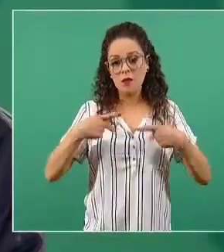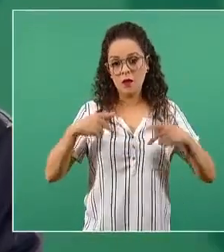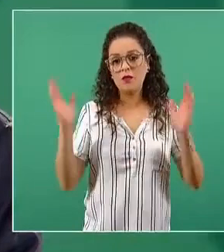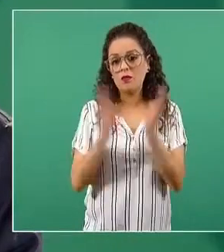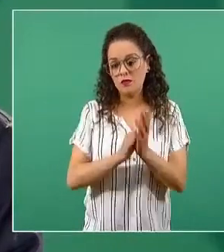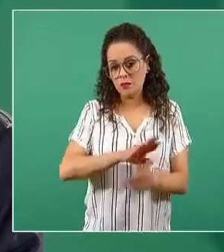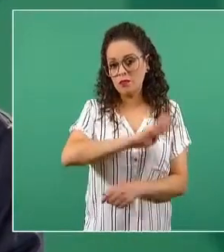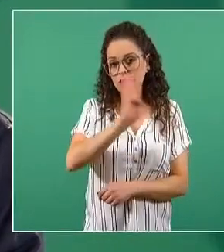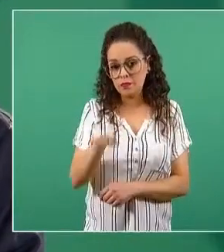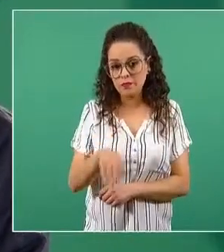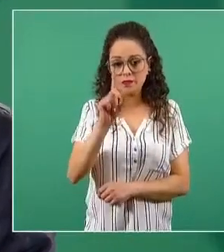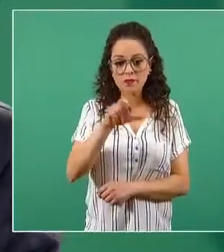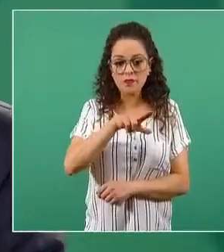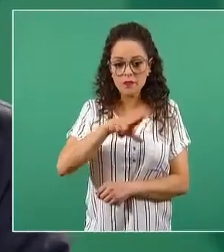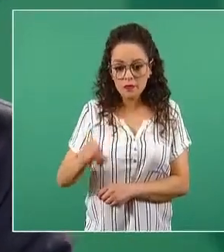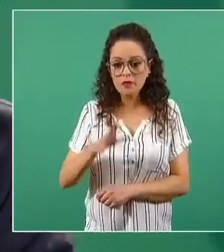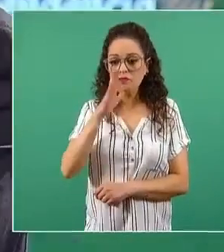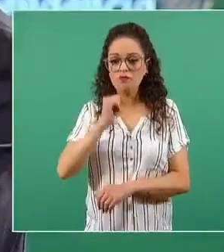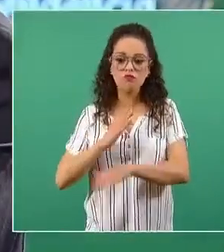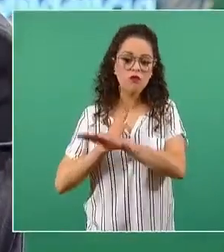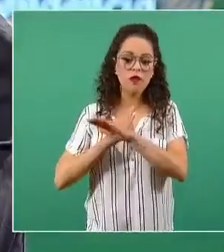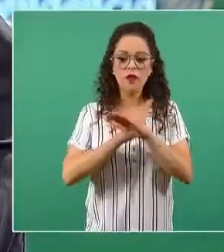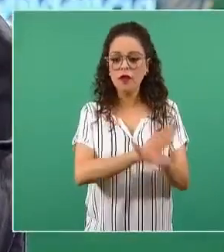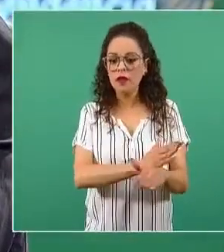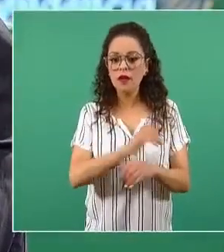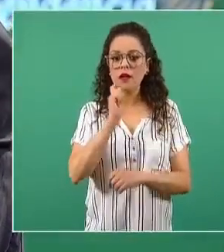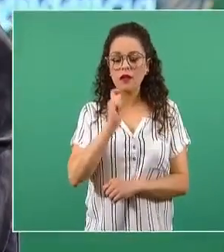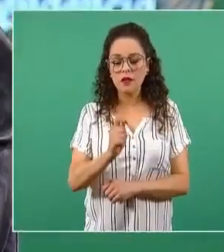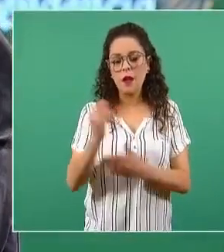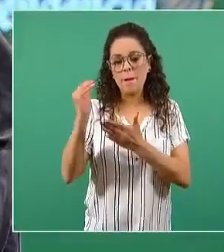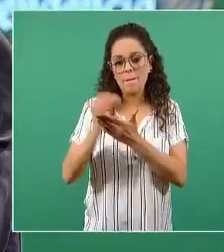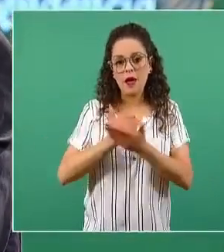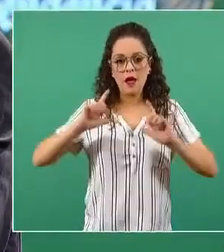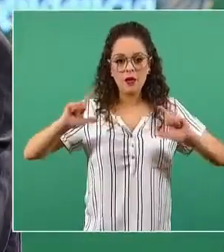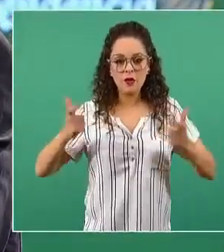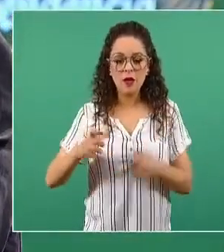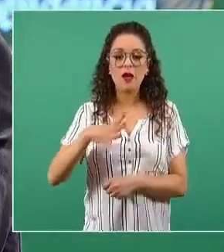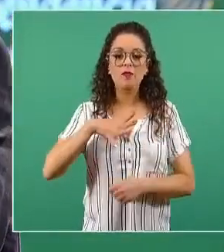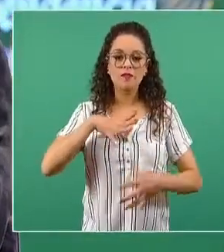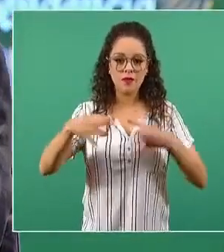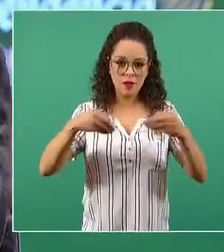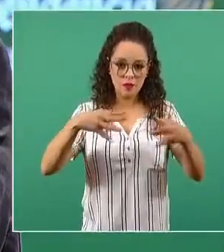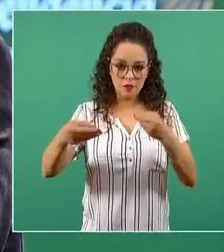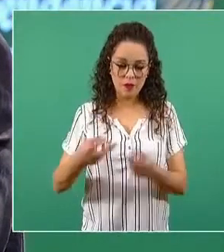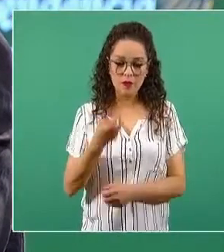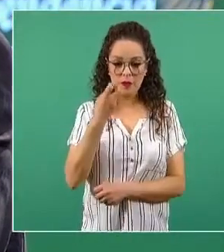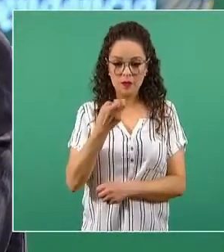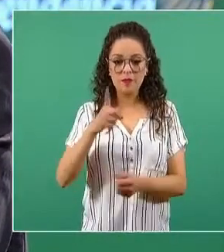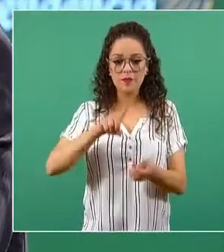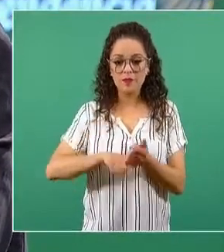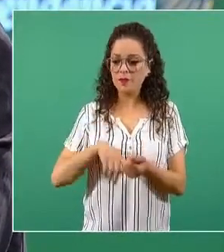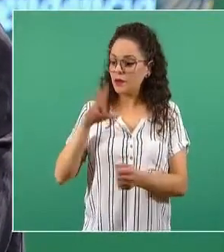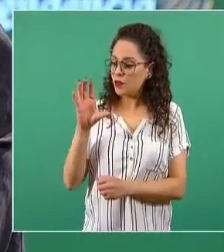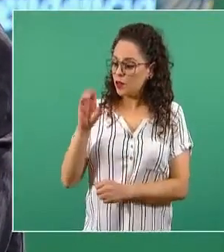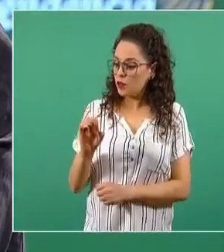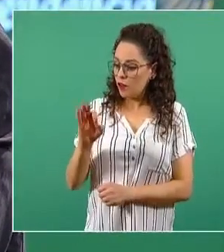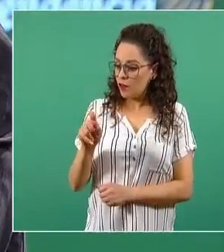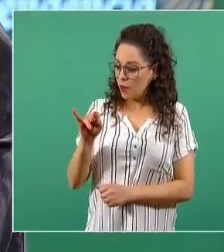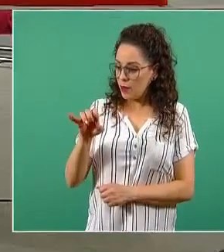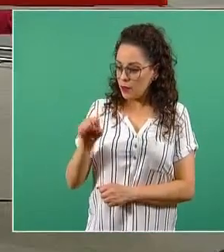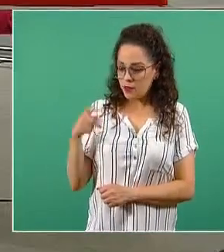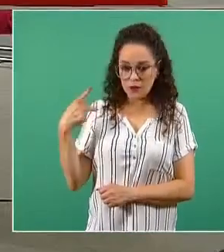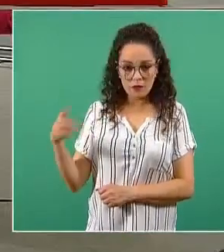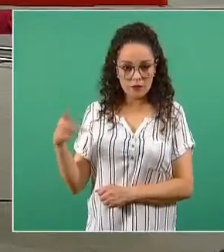de atenuar la epidemia. Las agencias de regulación sanitaria, los análogos de COFEPRIS,